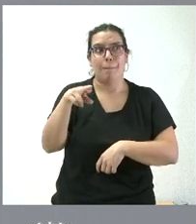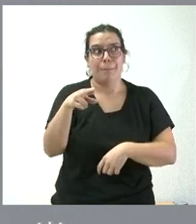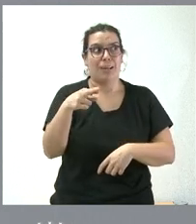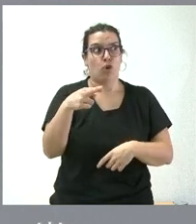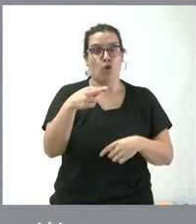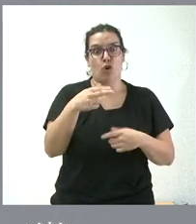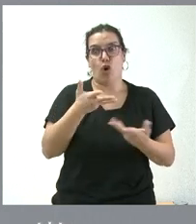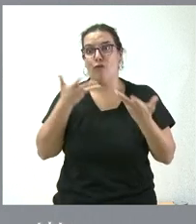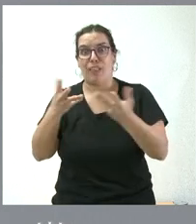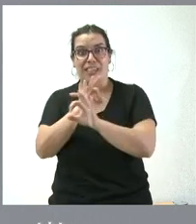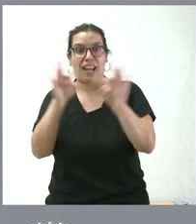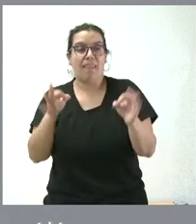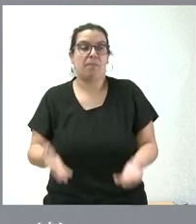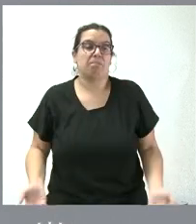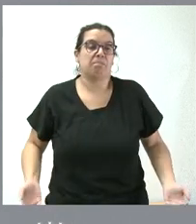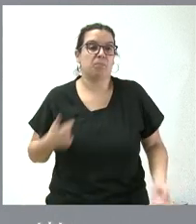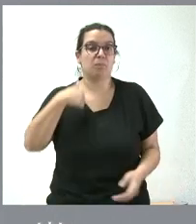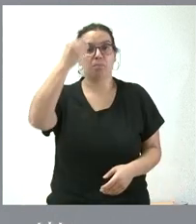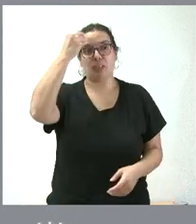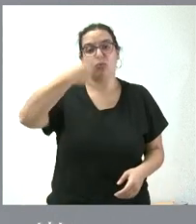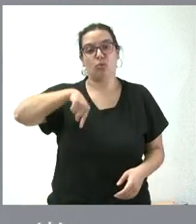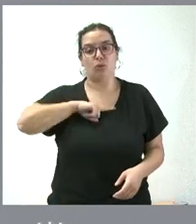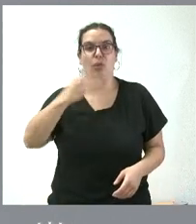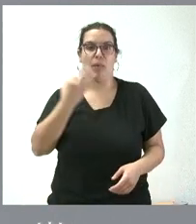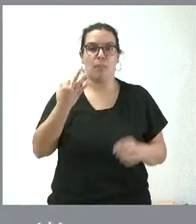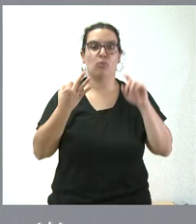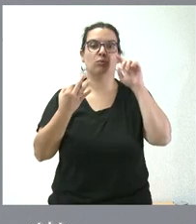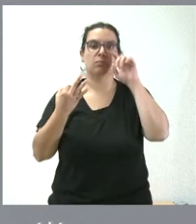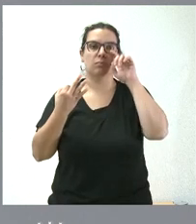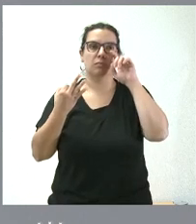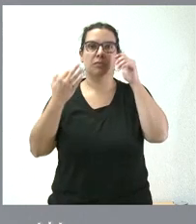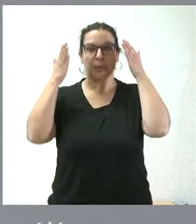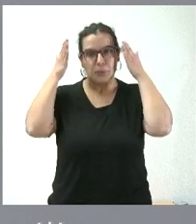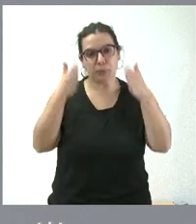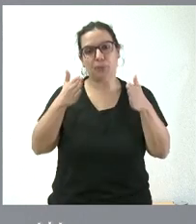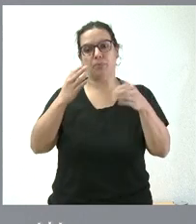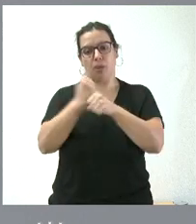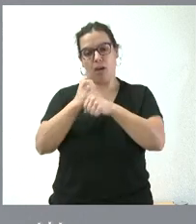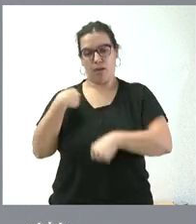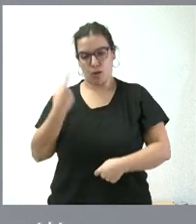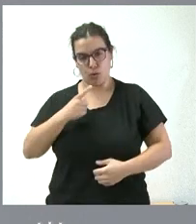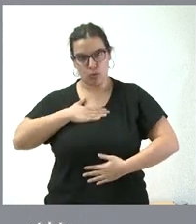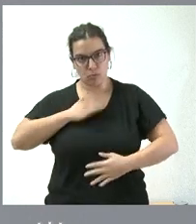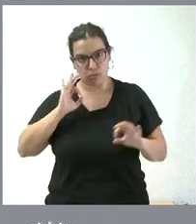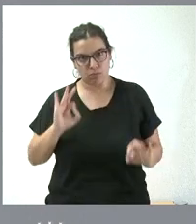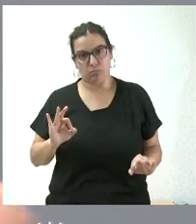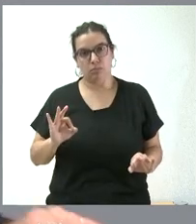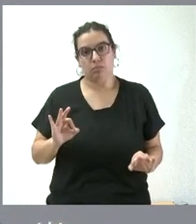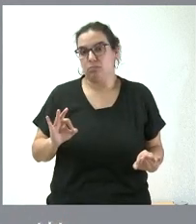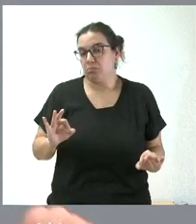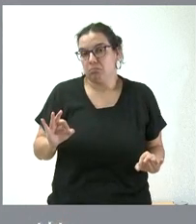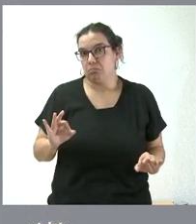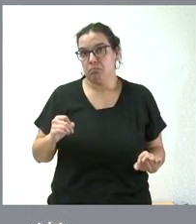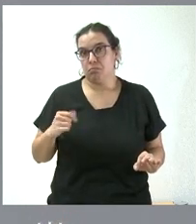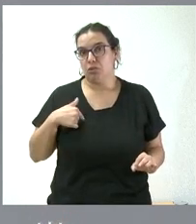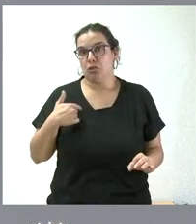a cambio Pues creo que nosotros lo que tenemos que hacer es centrarnos en lo nuestro y yo no voy a pedir la